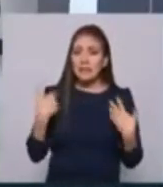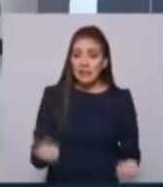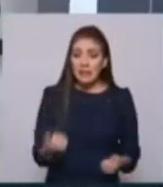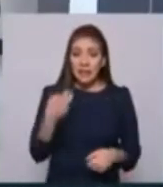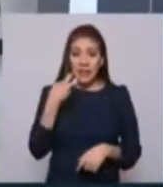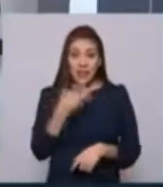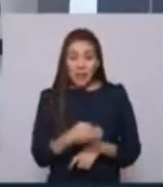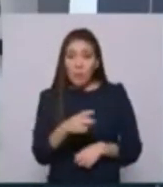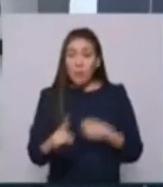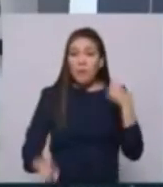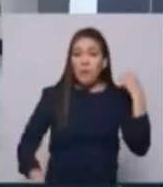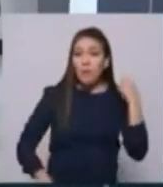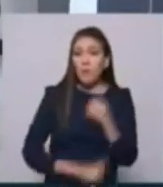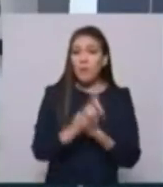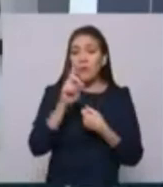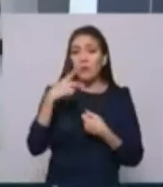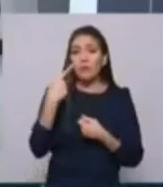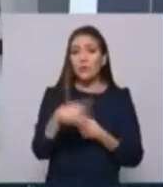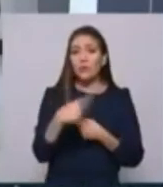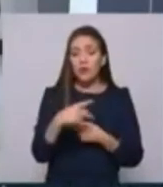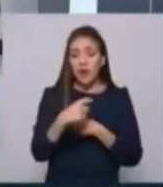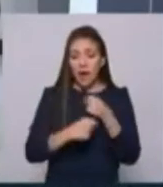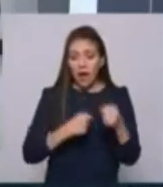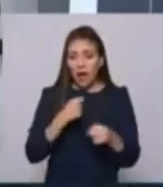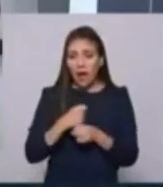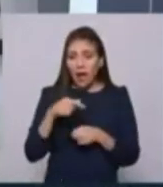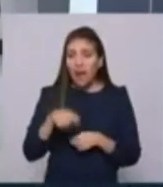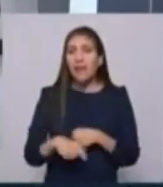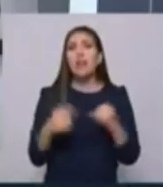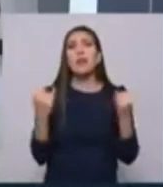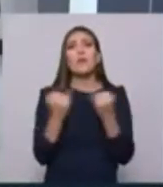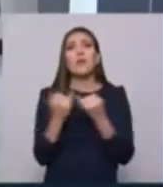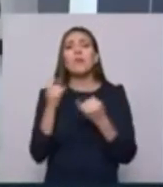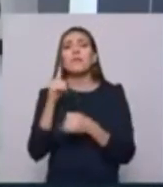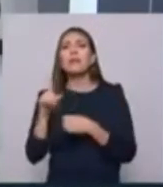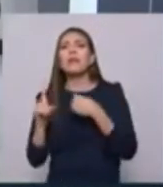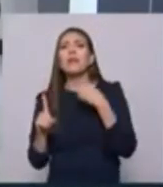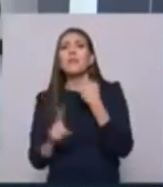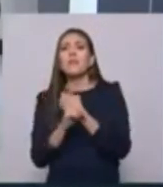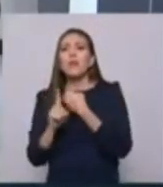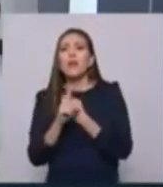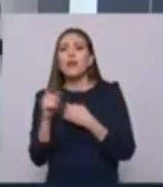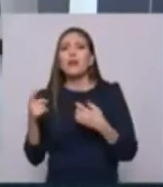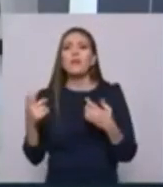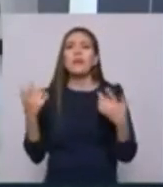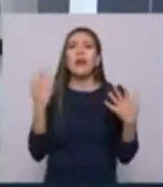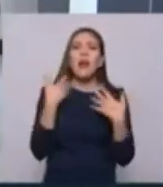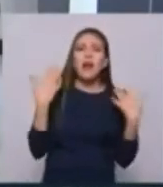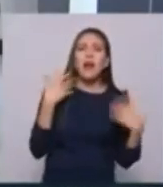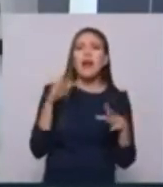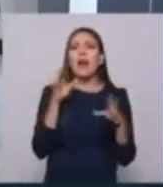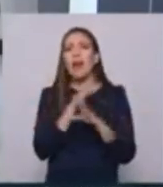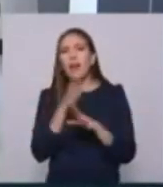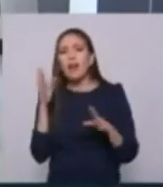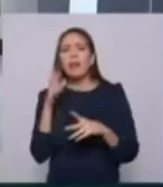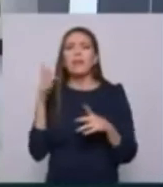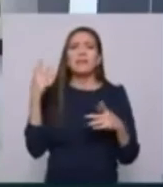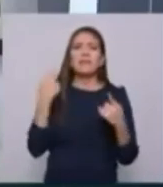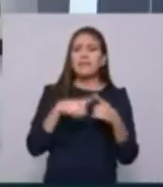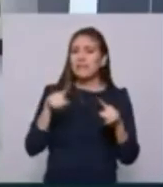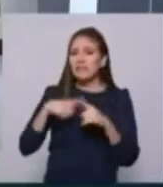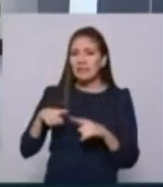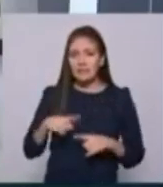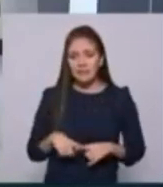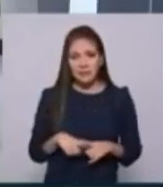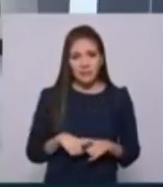crisis del siglo XXI acompañada de cambio climático. Atender las causas y no estar apagando incendios y apagando